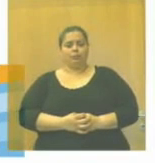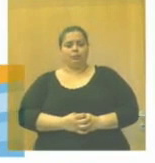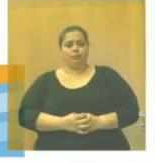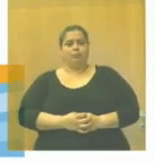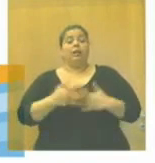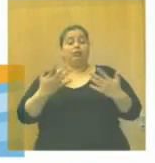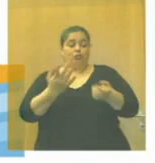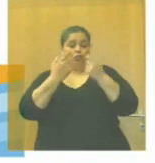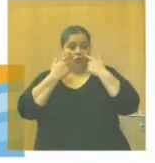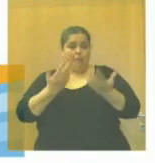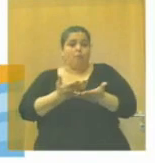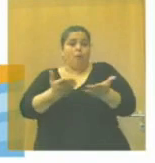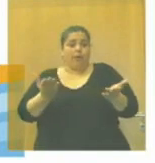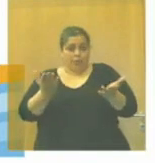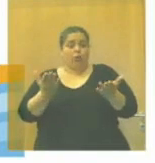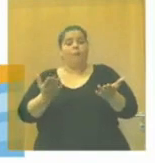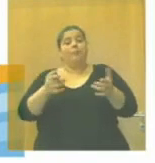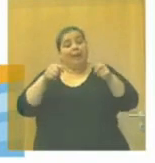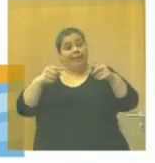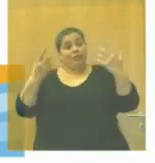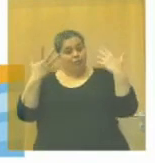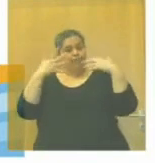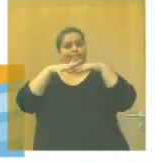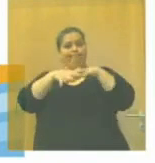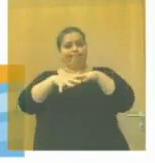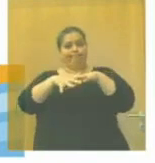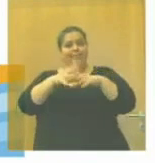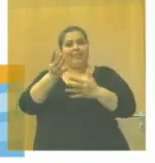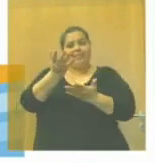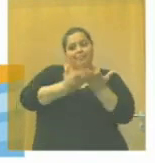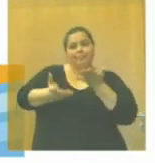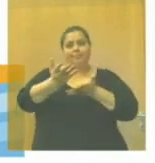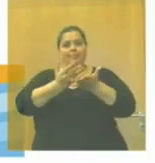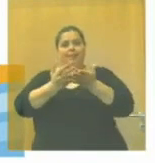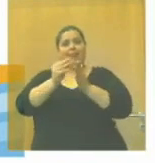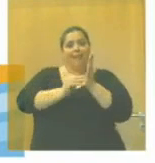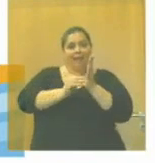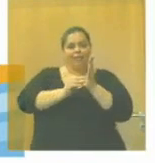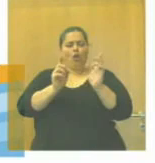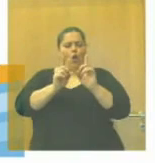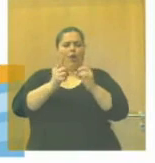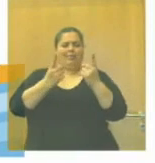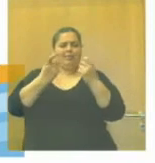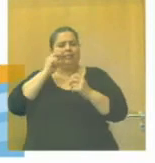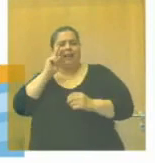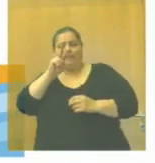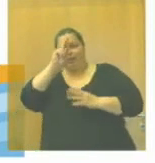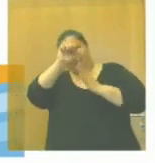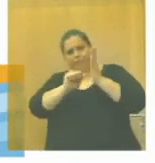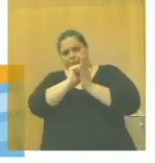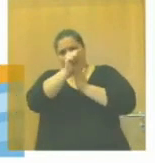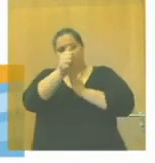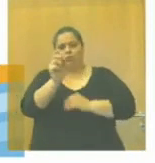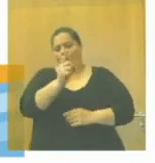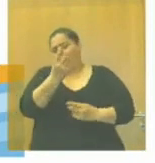y les muestro que ese entrecruzamiento no es para que lo vean todo, pero porque tenemos